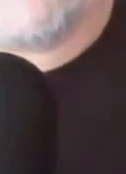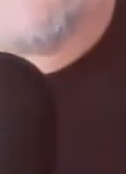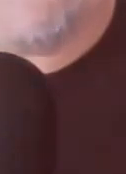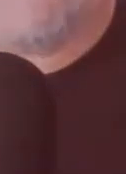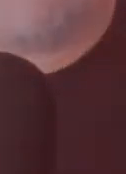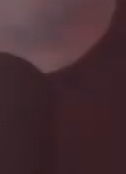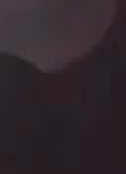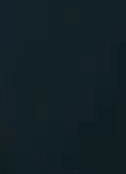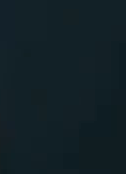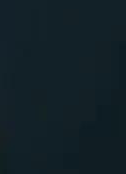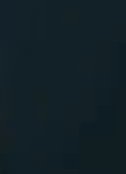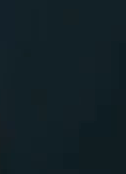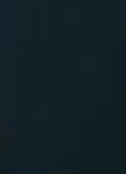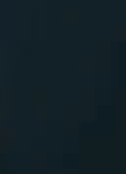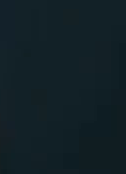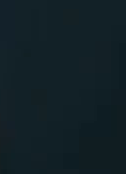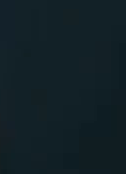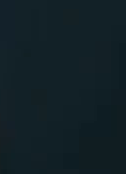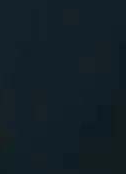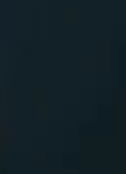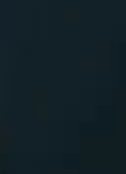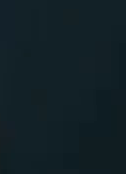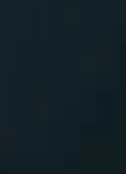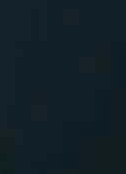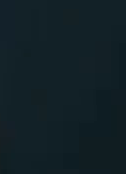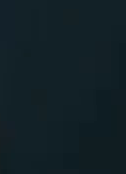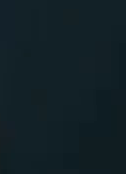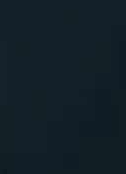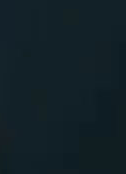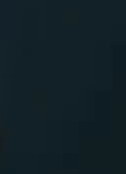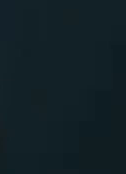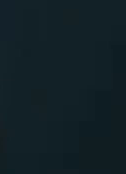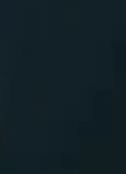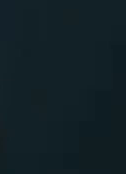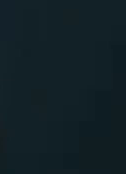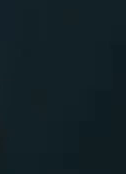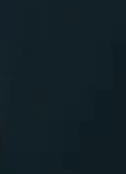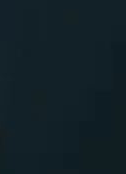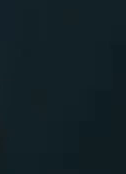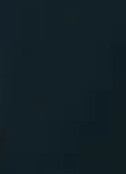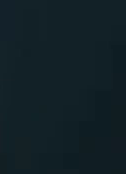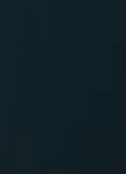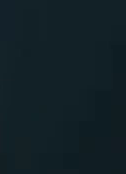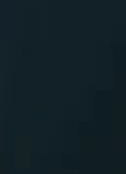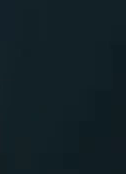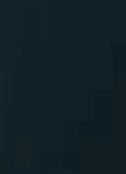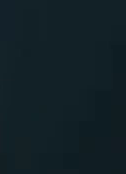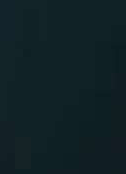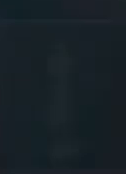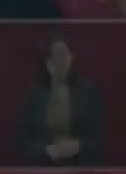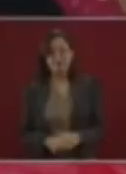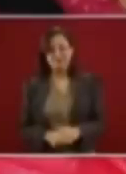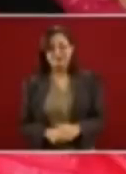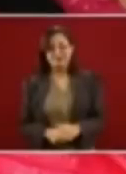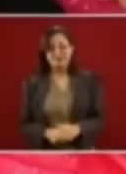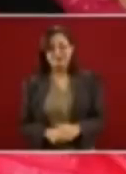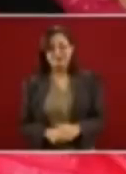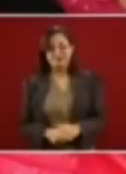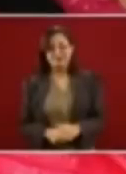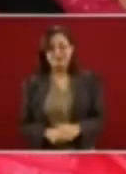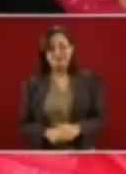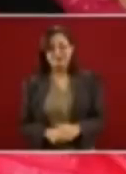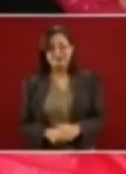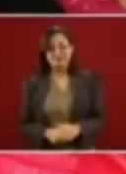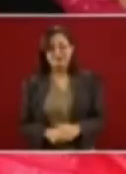raspón, así como el periódico Reforma. Este ejercicio que sigue doliendo mucho a esos que han